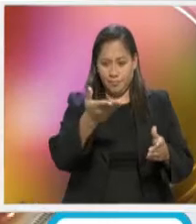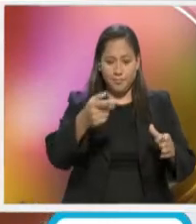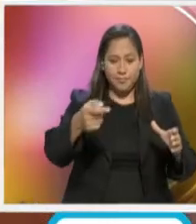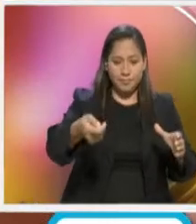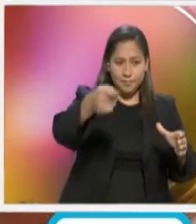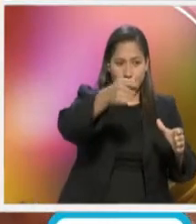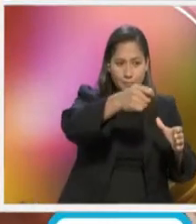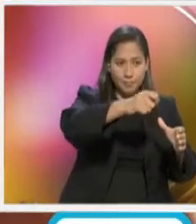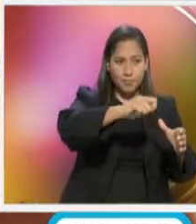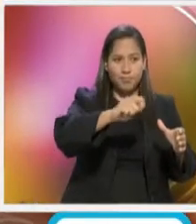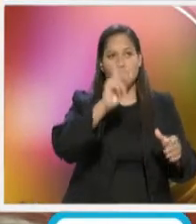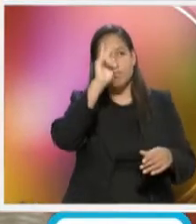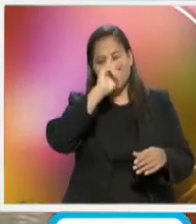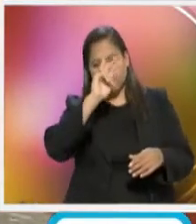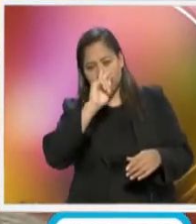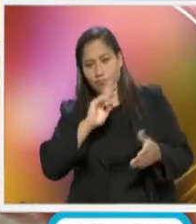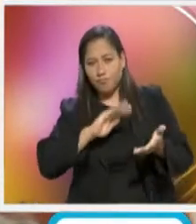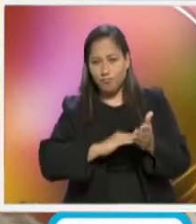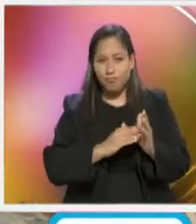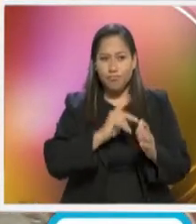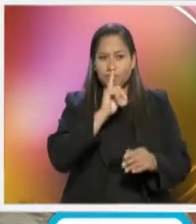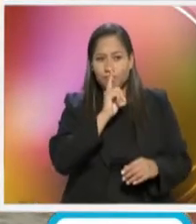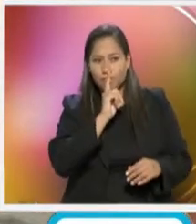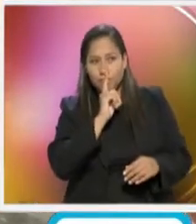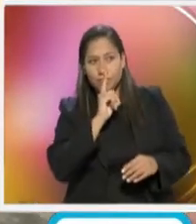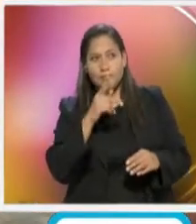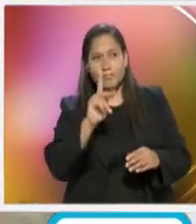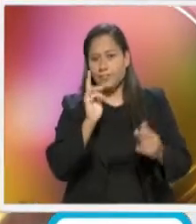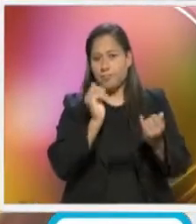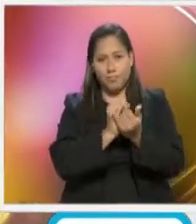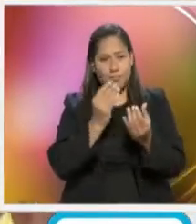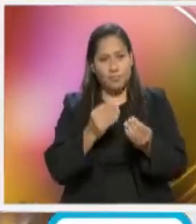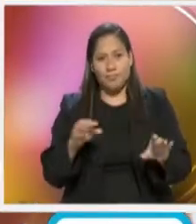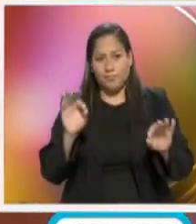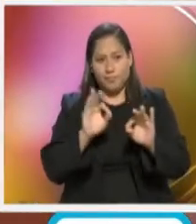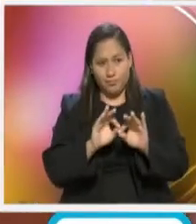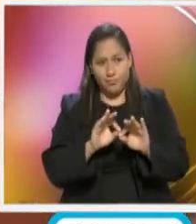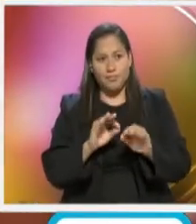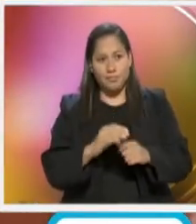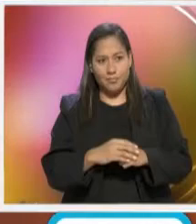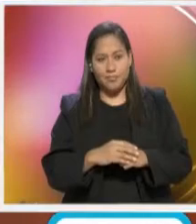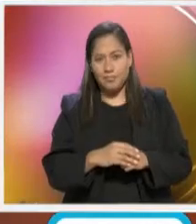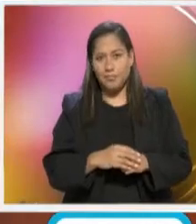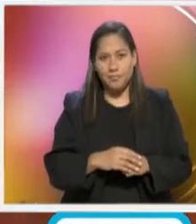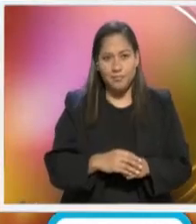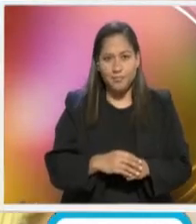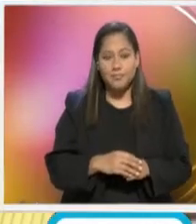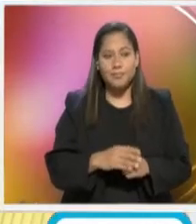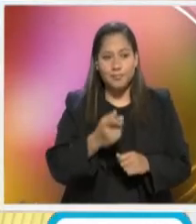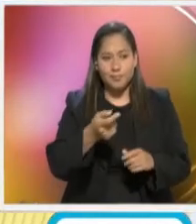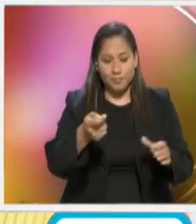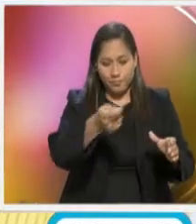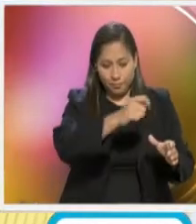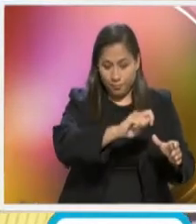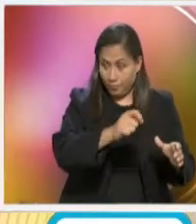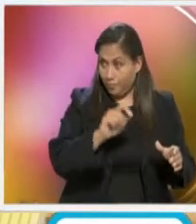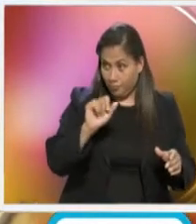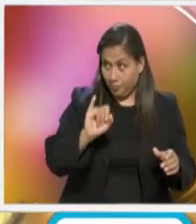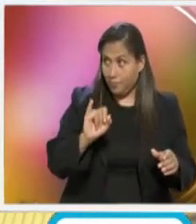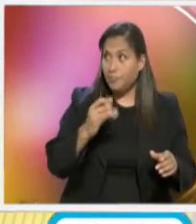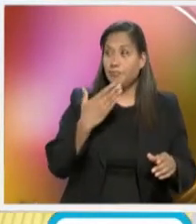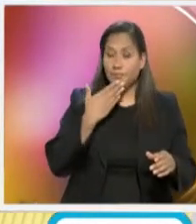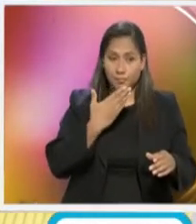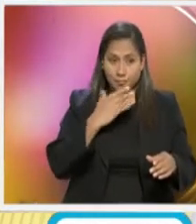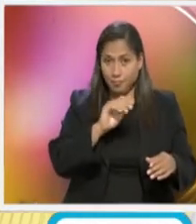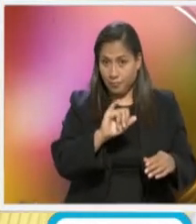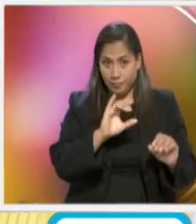intervención, discreta, Discreta. pero no por eso menos importante. No, para nada, jamás. Muy bien. ¿Así te Exacto. gusta? Así, ¿no? No,